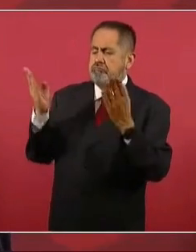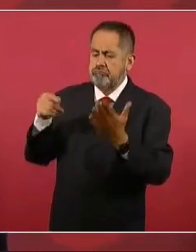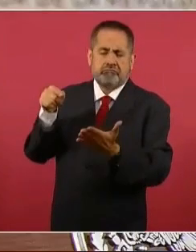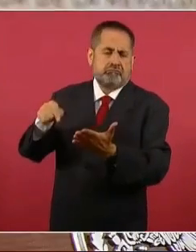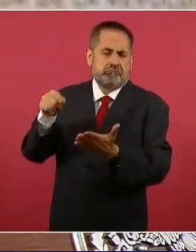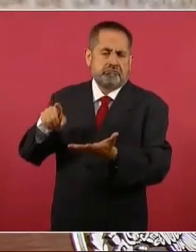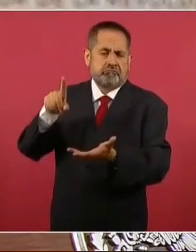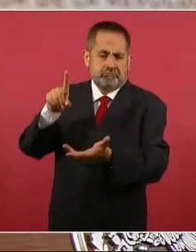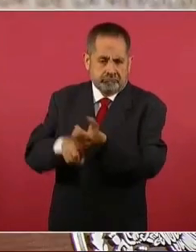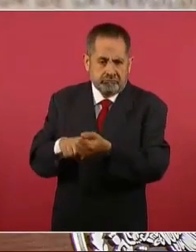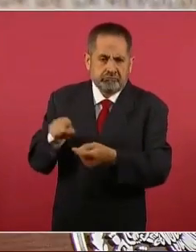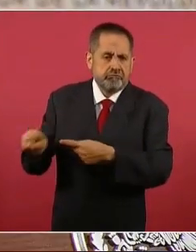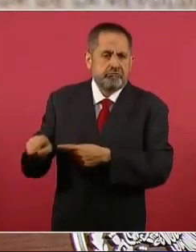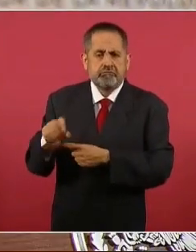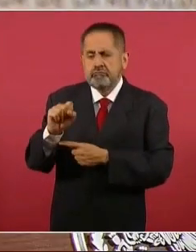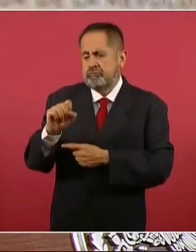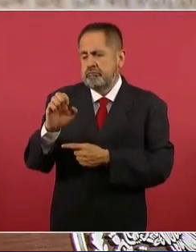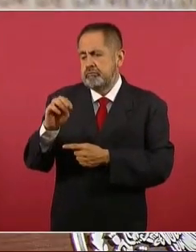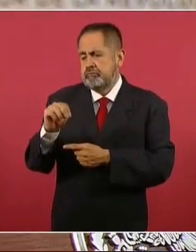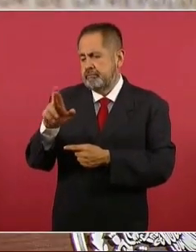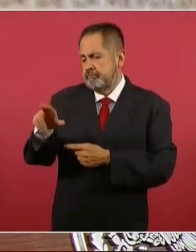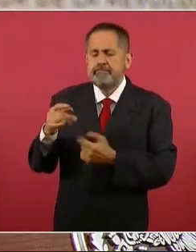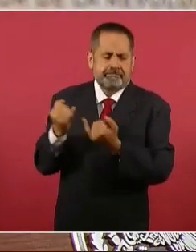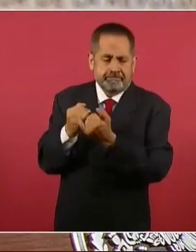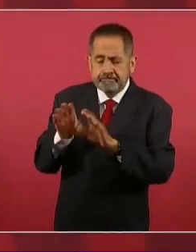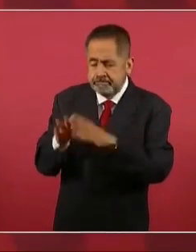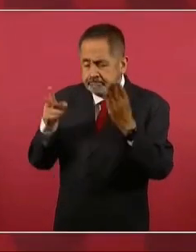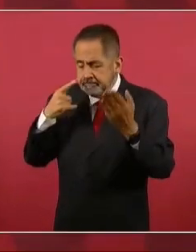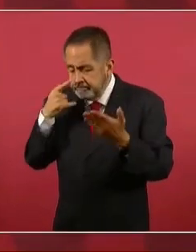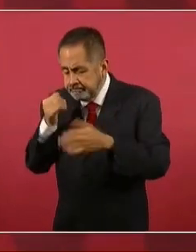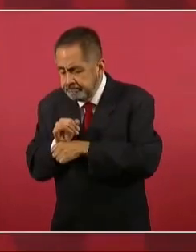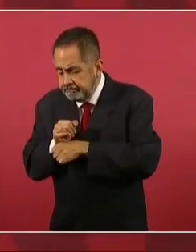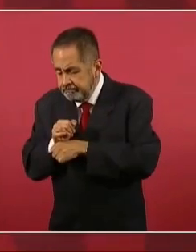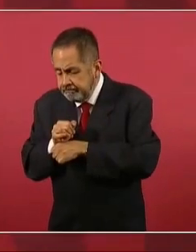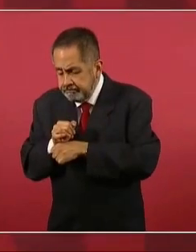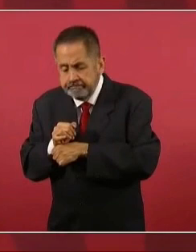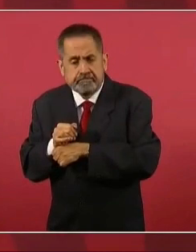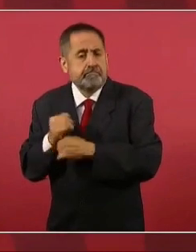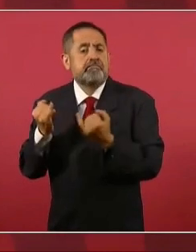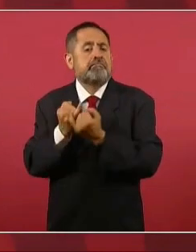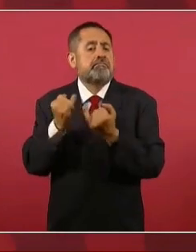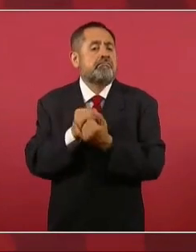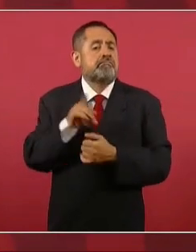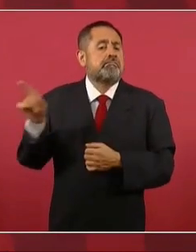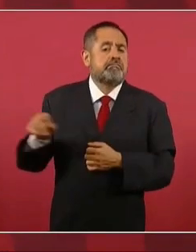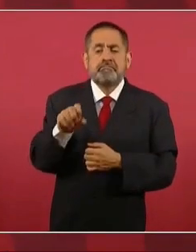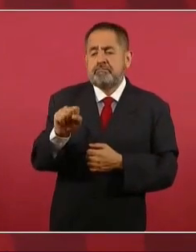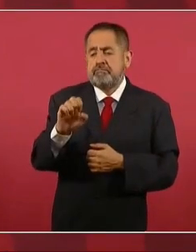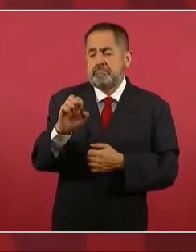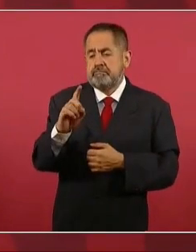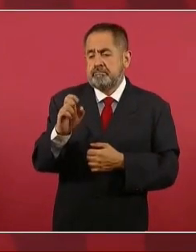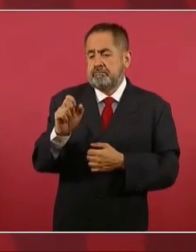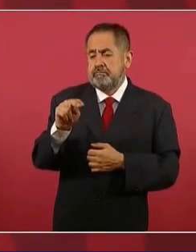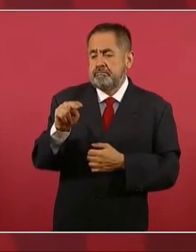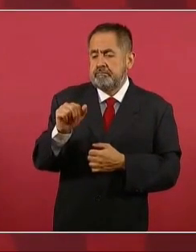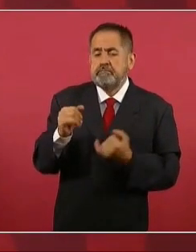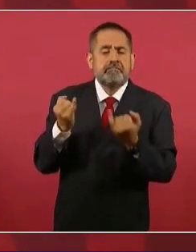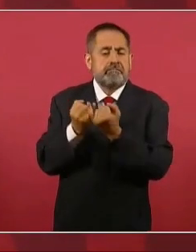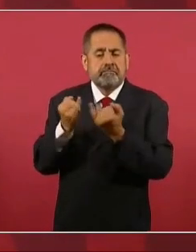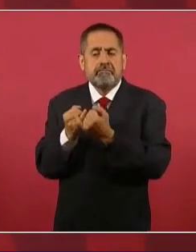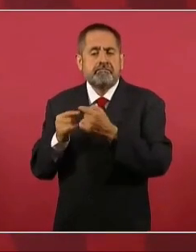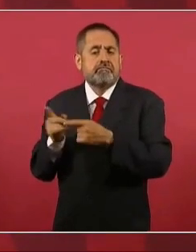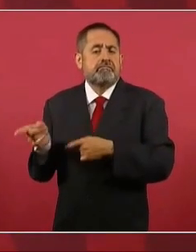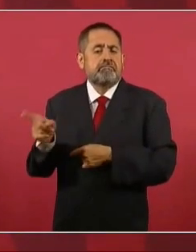también, como se está haciendo en la Secretaría de Defensa, los archivos de